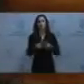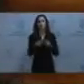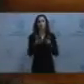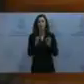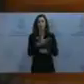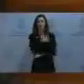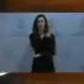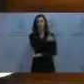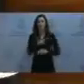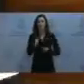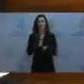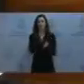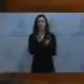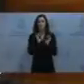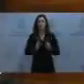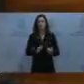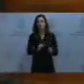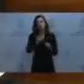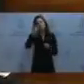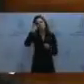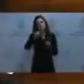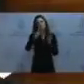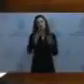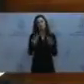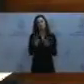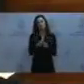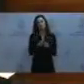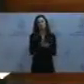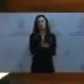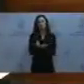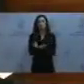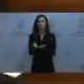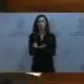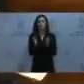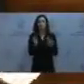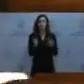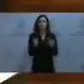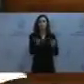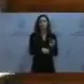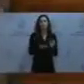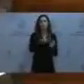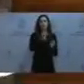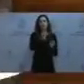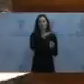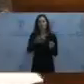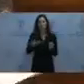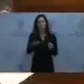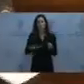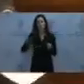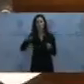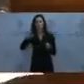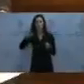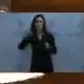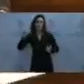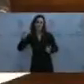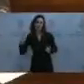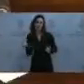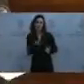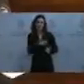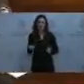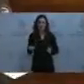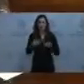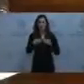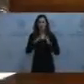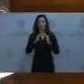avales y préstamos que están fundamentalmente, como sabe, concentrados en dos parques empresariales, en el de Boves y Lloreda, y estos dos parques empresariales